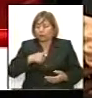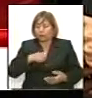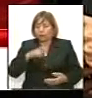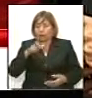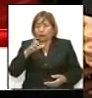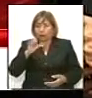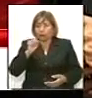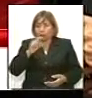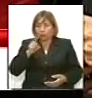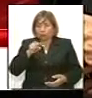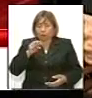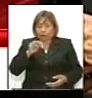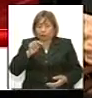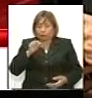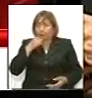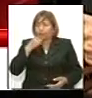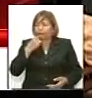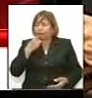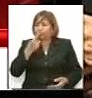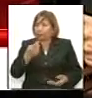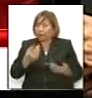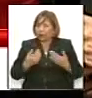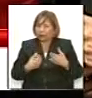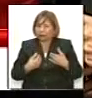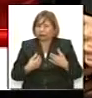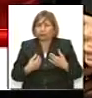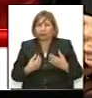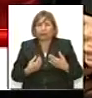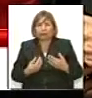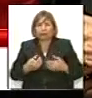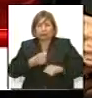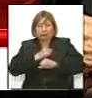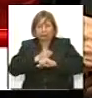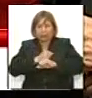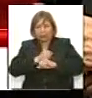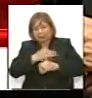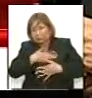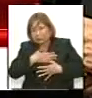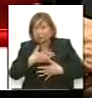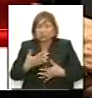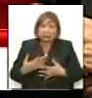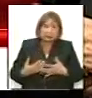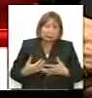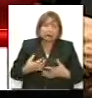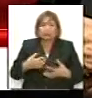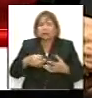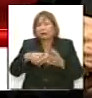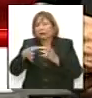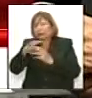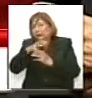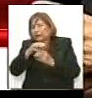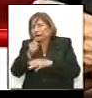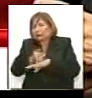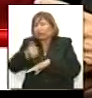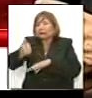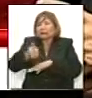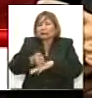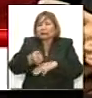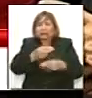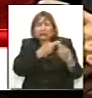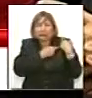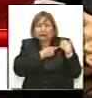congresista Johnny Lezcano tenga una defensa de endosar la responsabilidad a